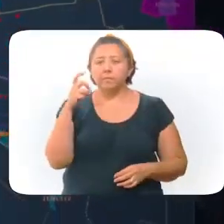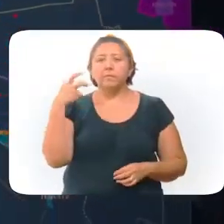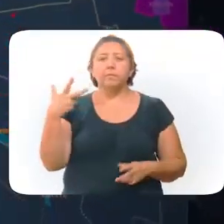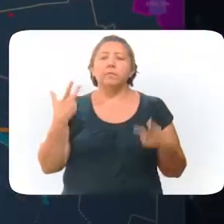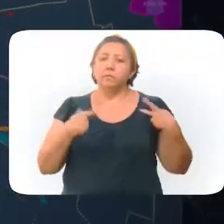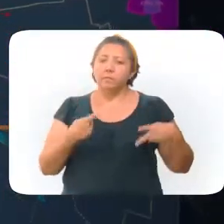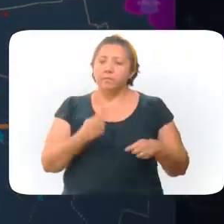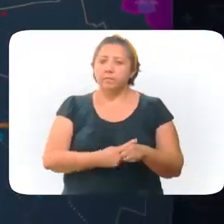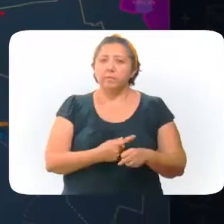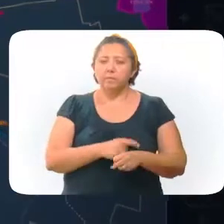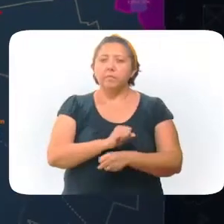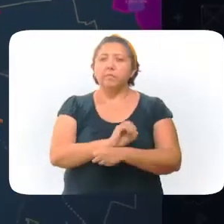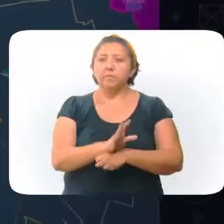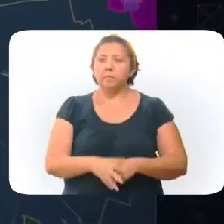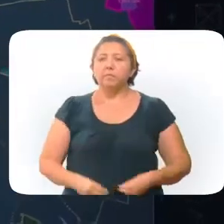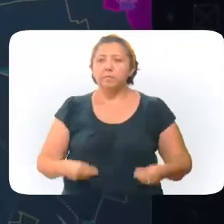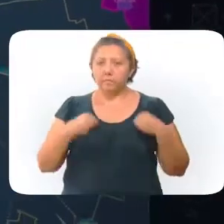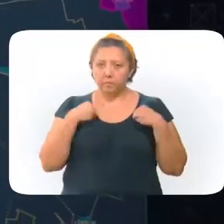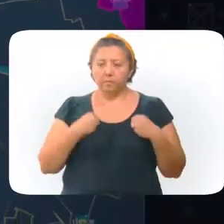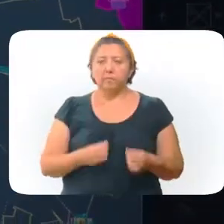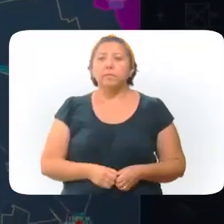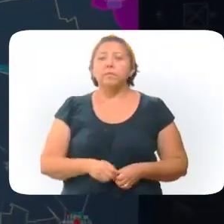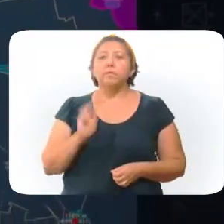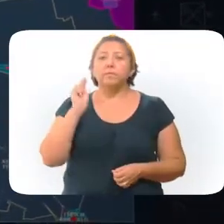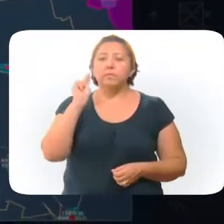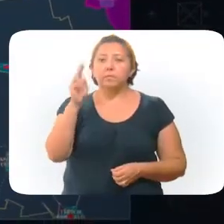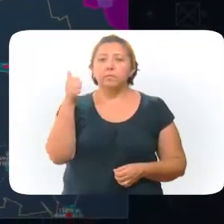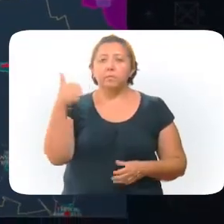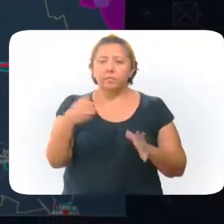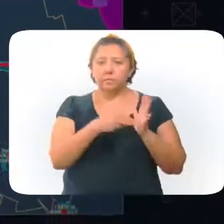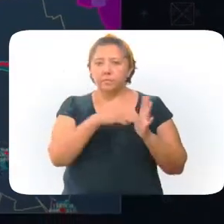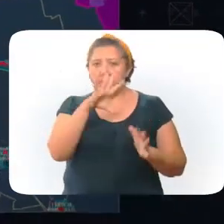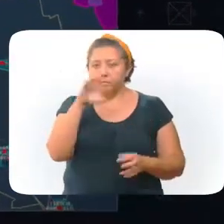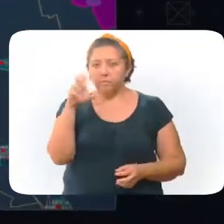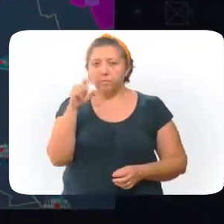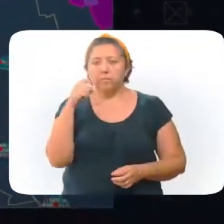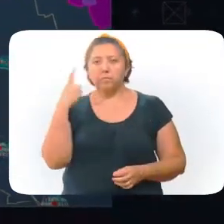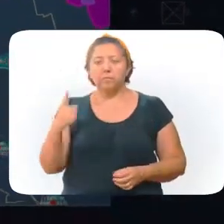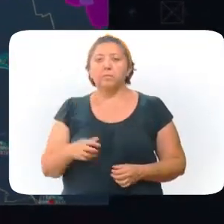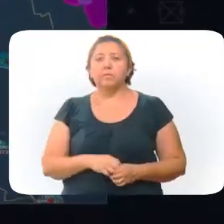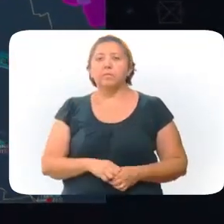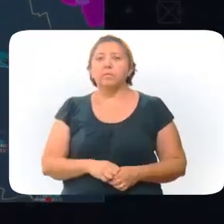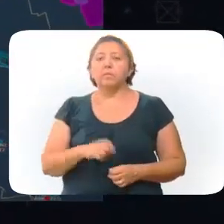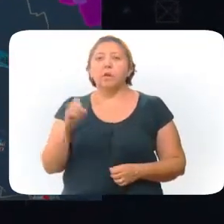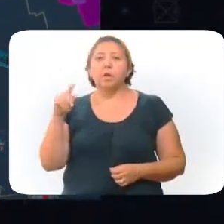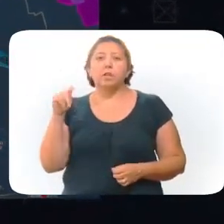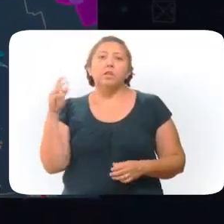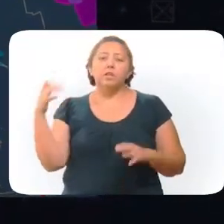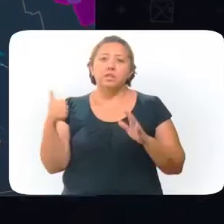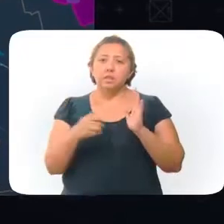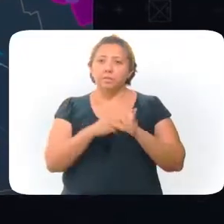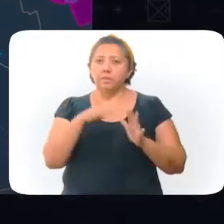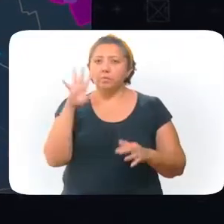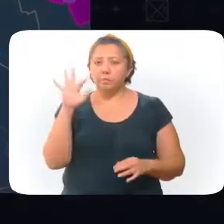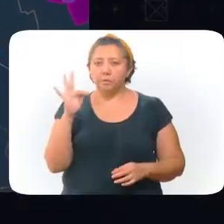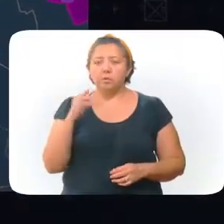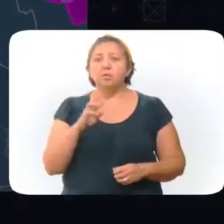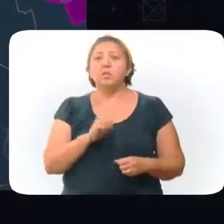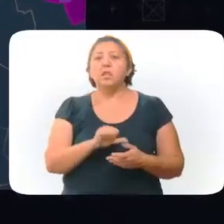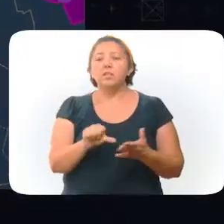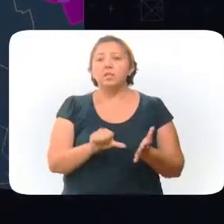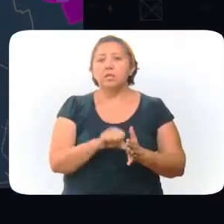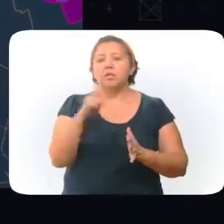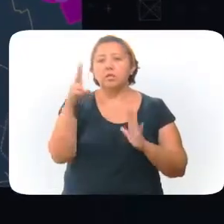personas contagiadas de coronavirus, que viven en la zona norte 6.521, en la zona oriente 6.040, en la zona